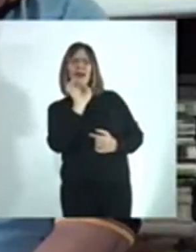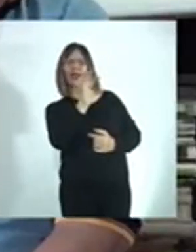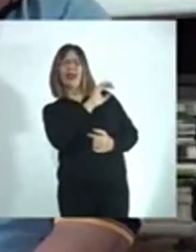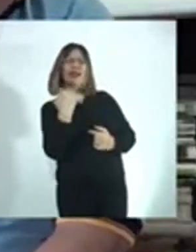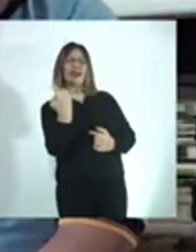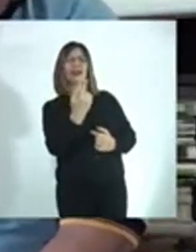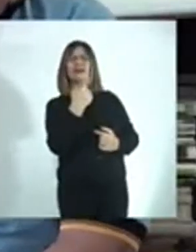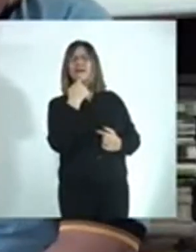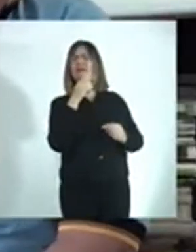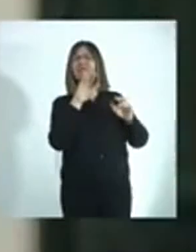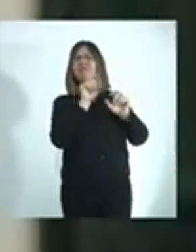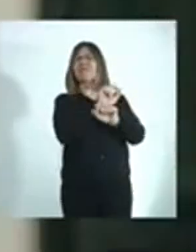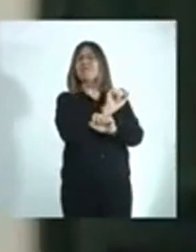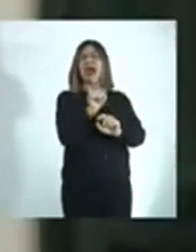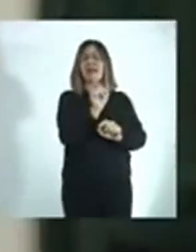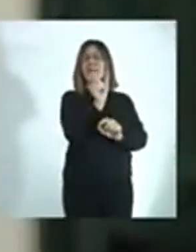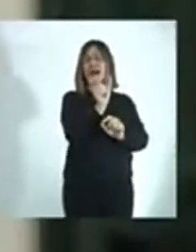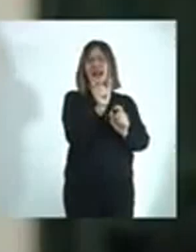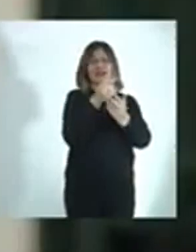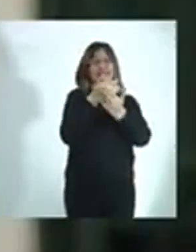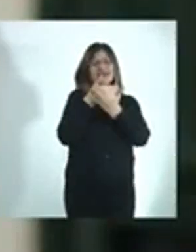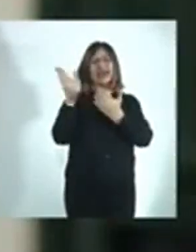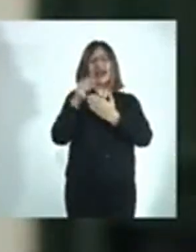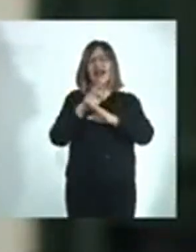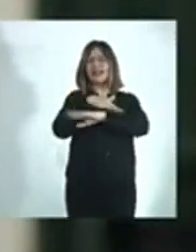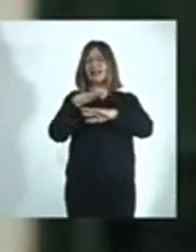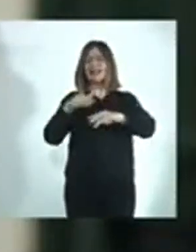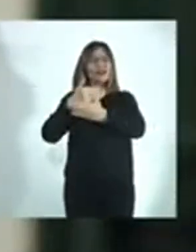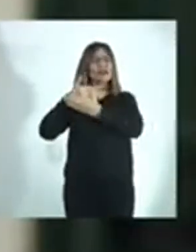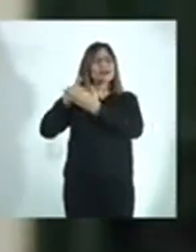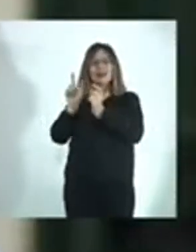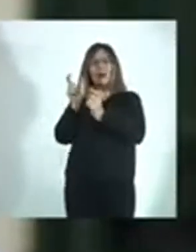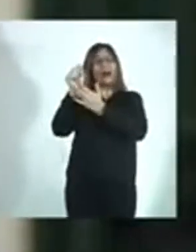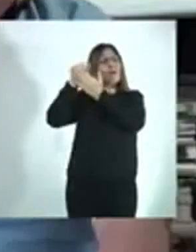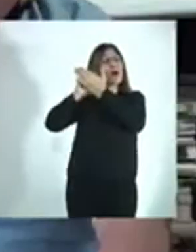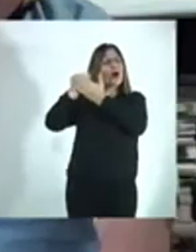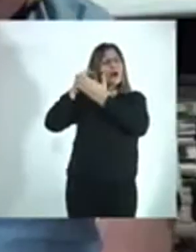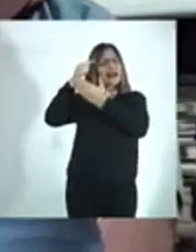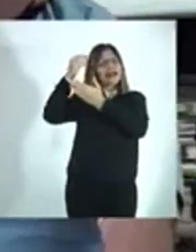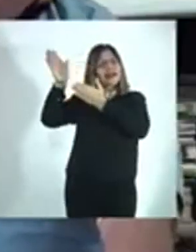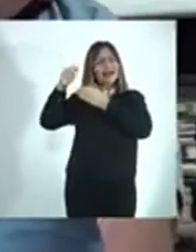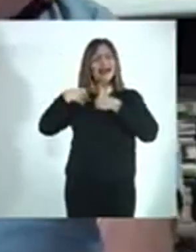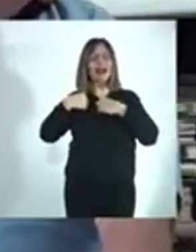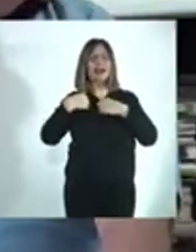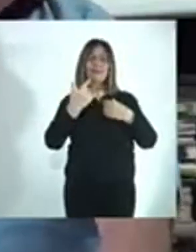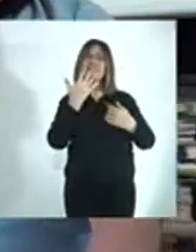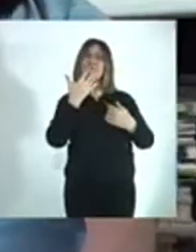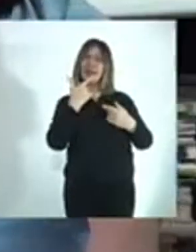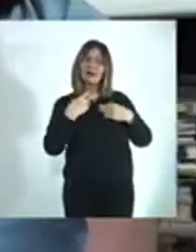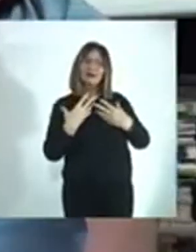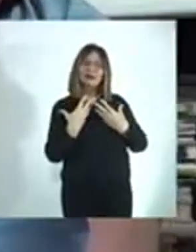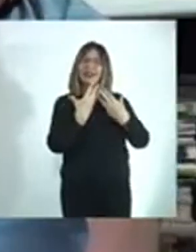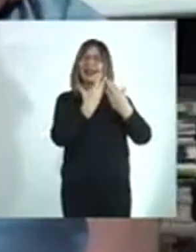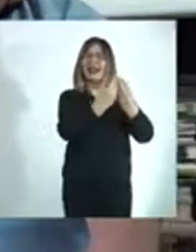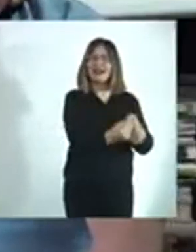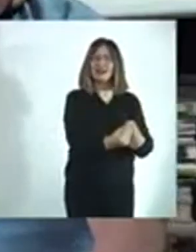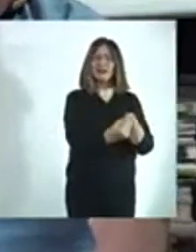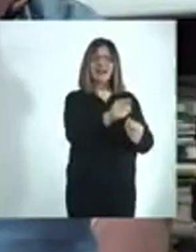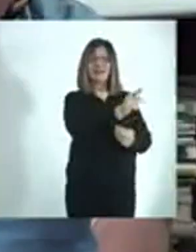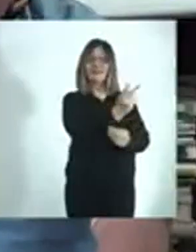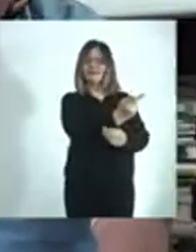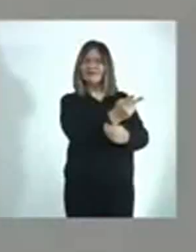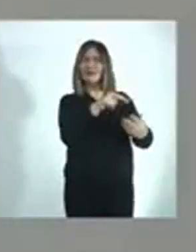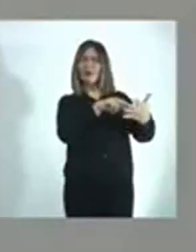que no tiene que estar en nosotros, en los chicos, en los adultos también. Me ha dado mucho gusto poder ayudarlo a ellos que